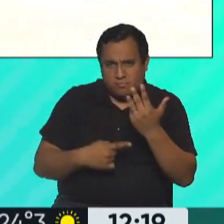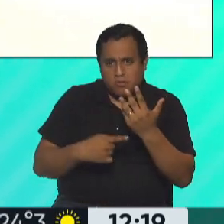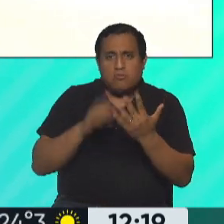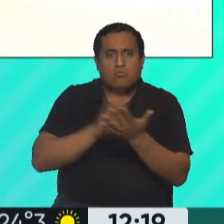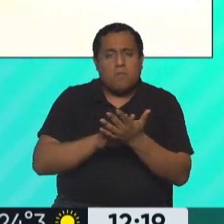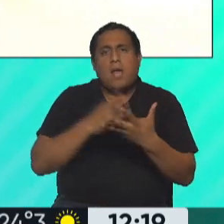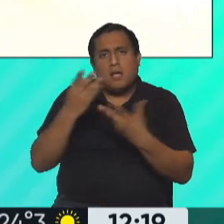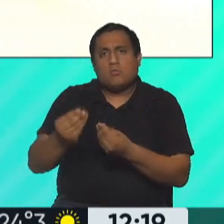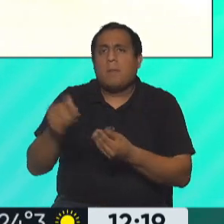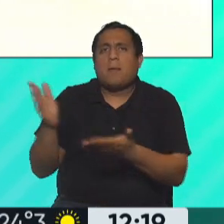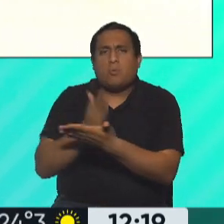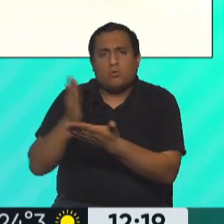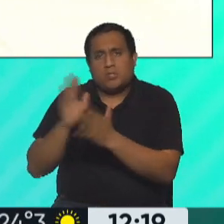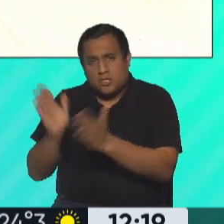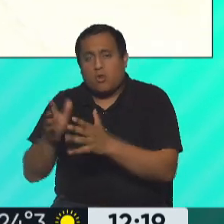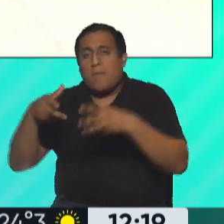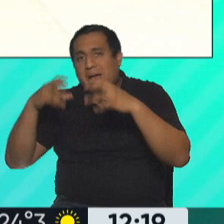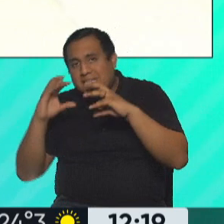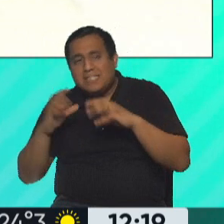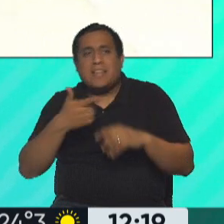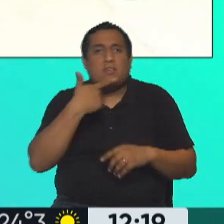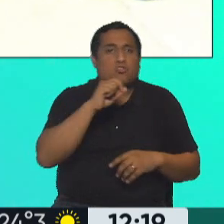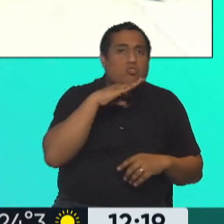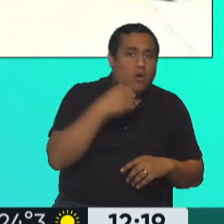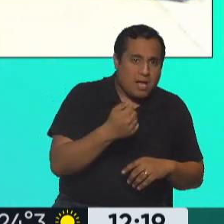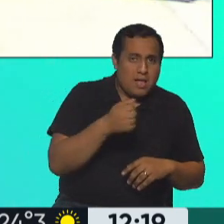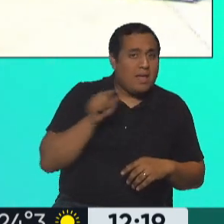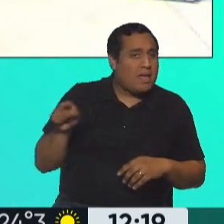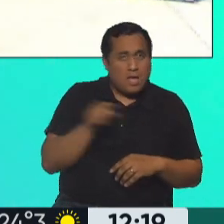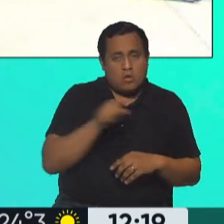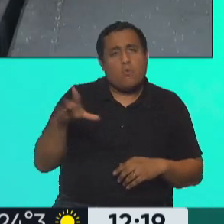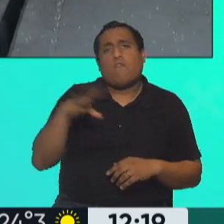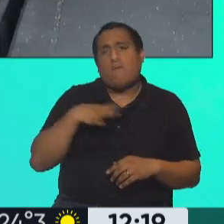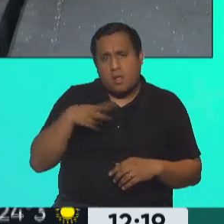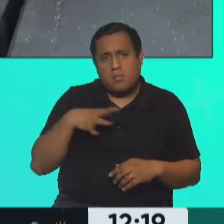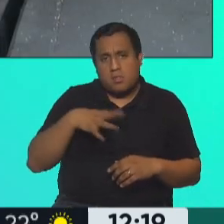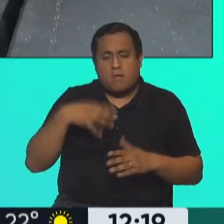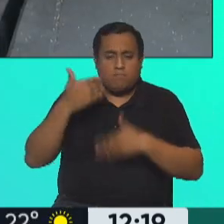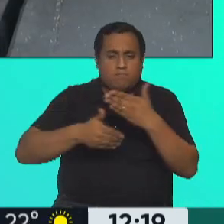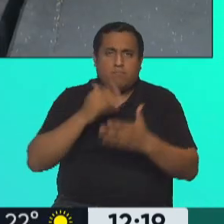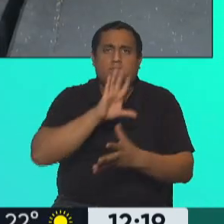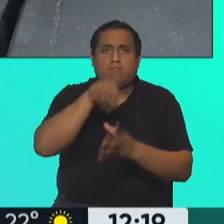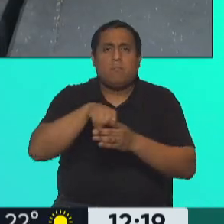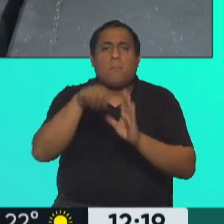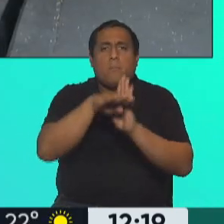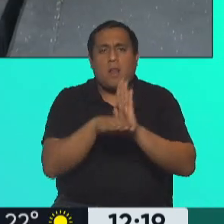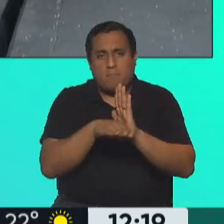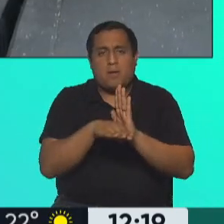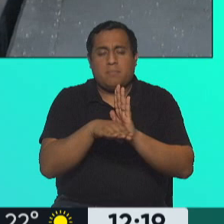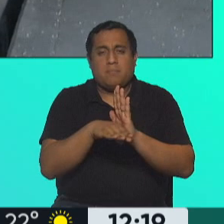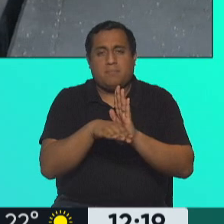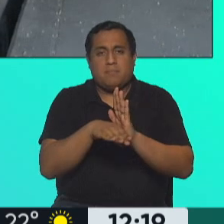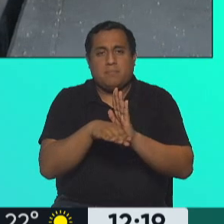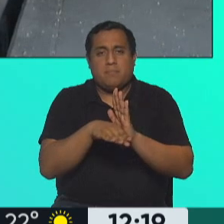la ayuda a pequeños productores de maíz y de soja que no hayan entrado en el programa de los beneficios